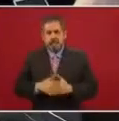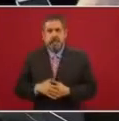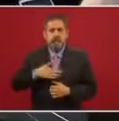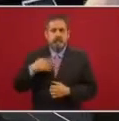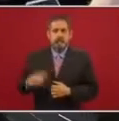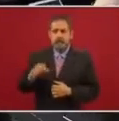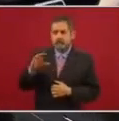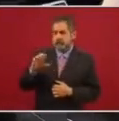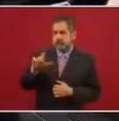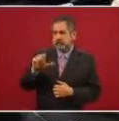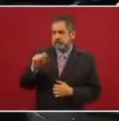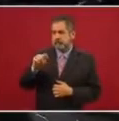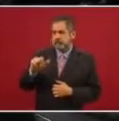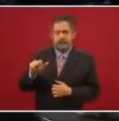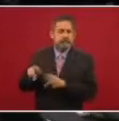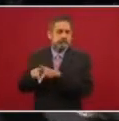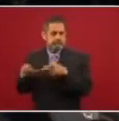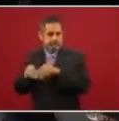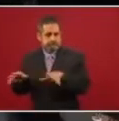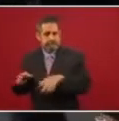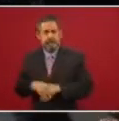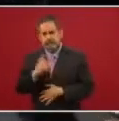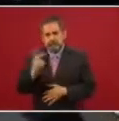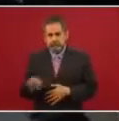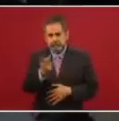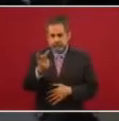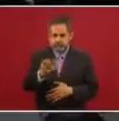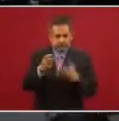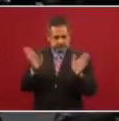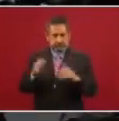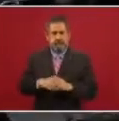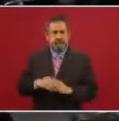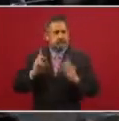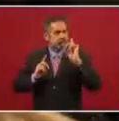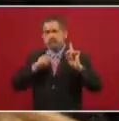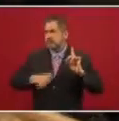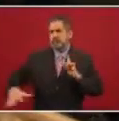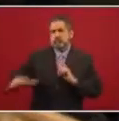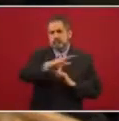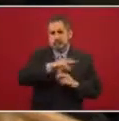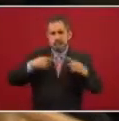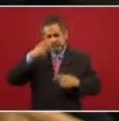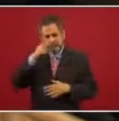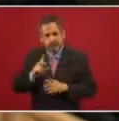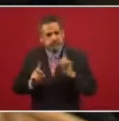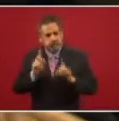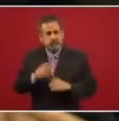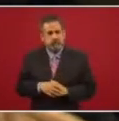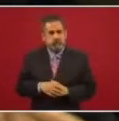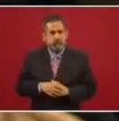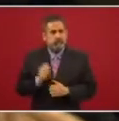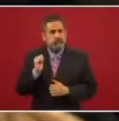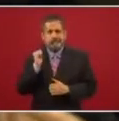celeste sáenz de miera de voces del periodista una pregunta muy generalizada una duda en el pueblo de méxico ha sido si se puede hacer